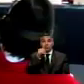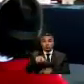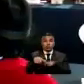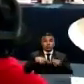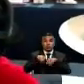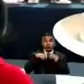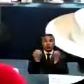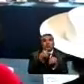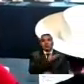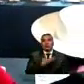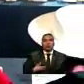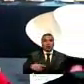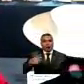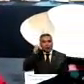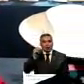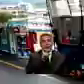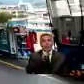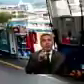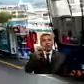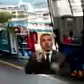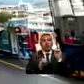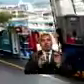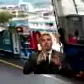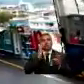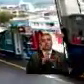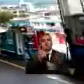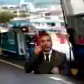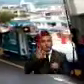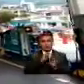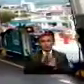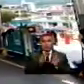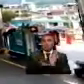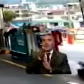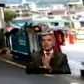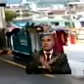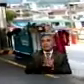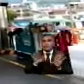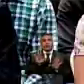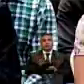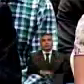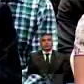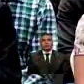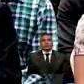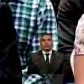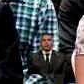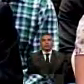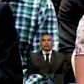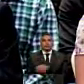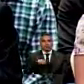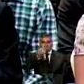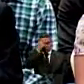sectores sociales, el presidente Guillermo Lasso el 22 de octubre decidió congelar el precio de los combustibles y detener el incremento mensual. He